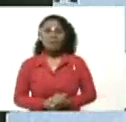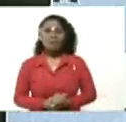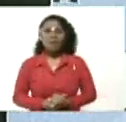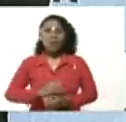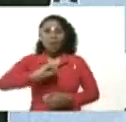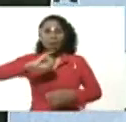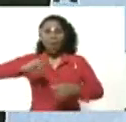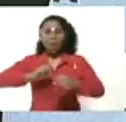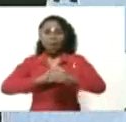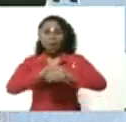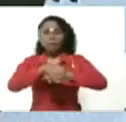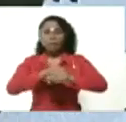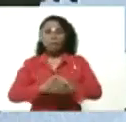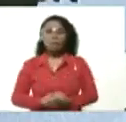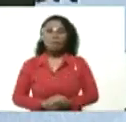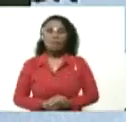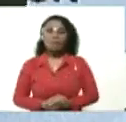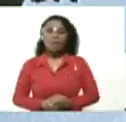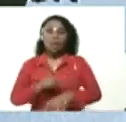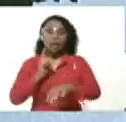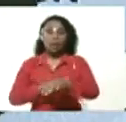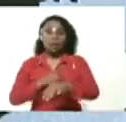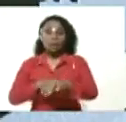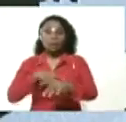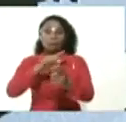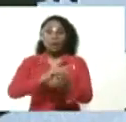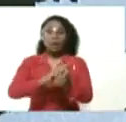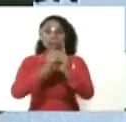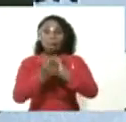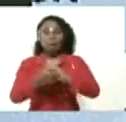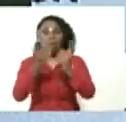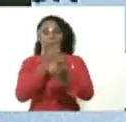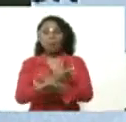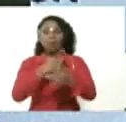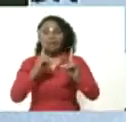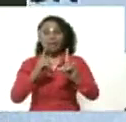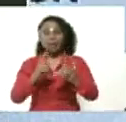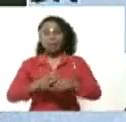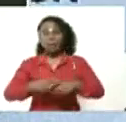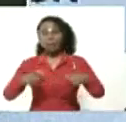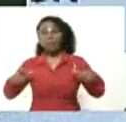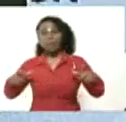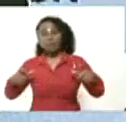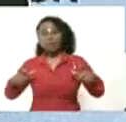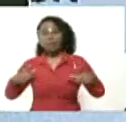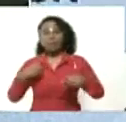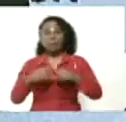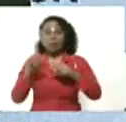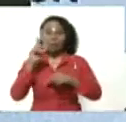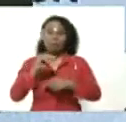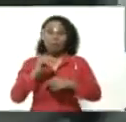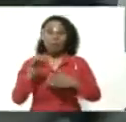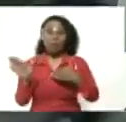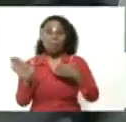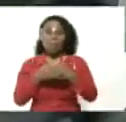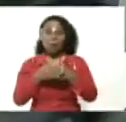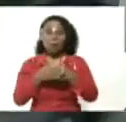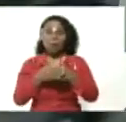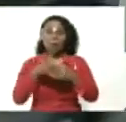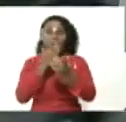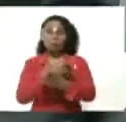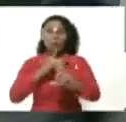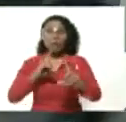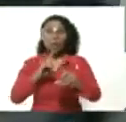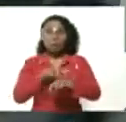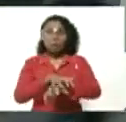Rodríguez. En la década de cambio, la democracia se ensanchó, pero también el cerco a la democracia se reforzó. Las mayorías